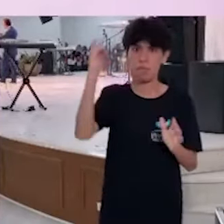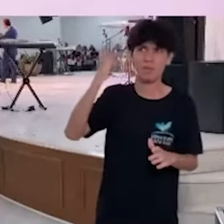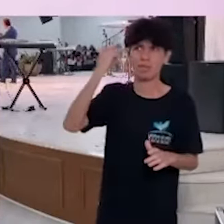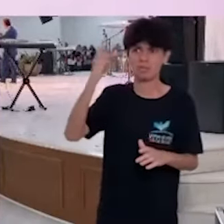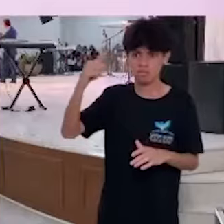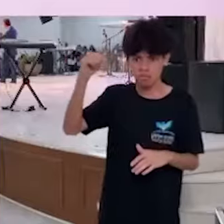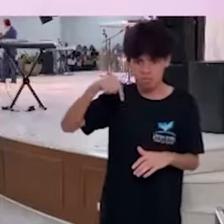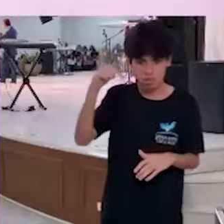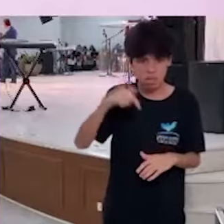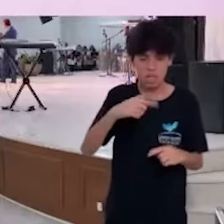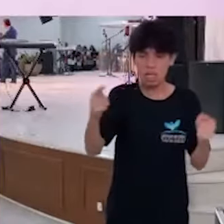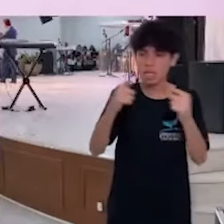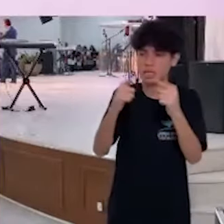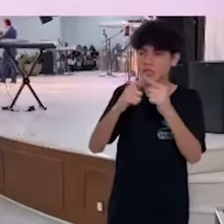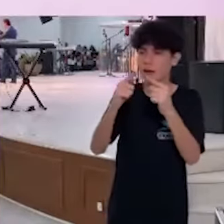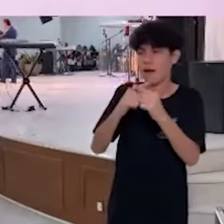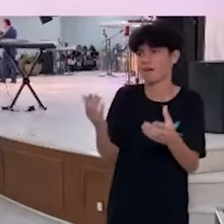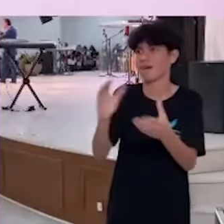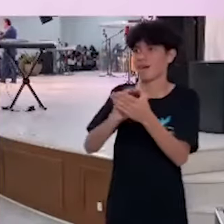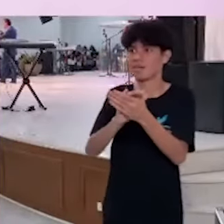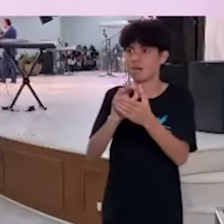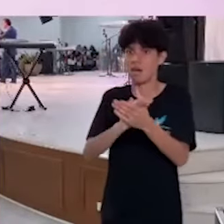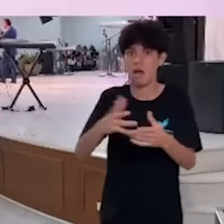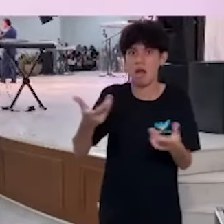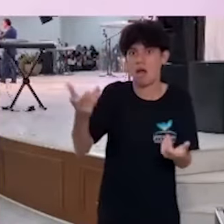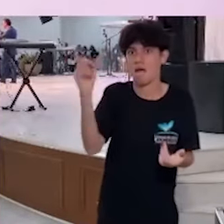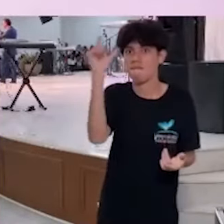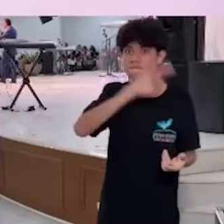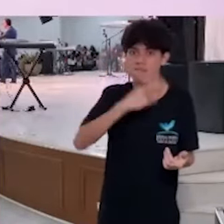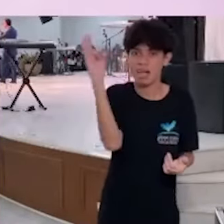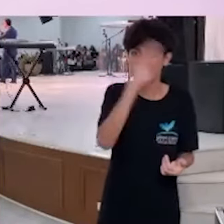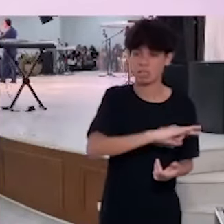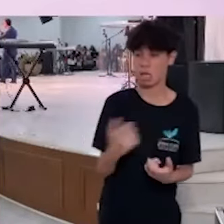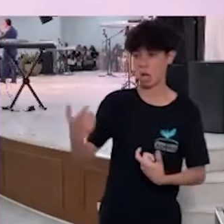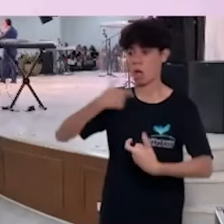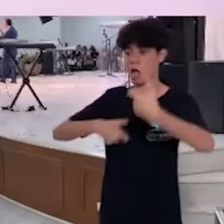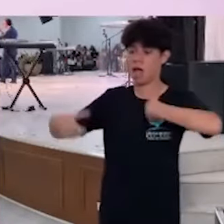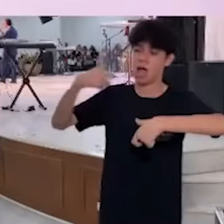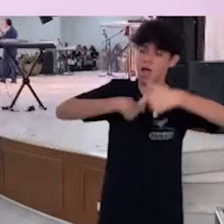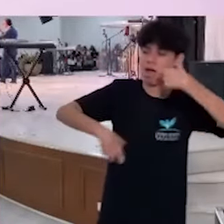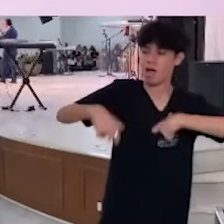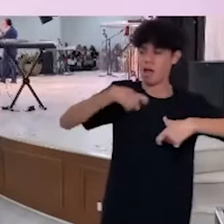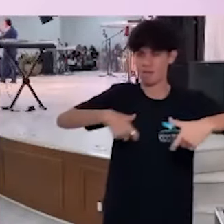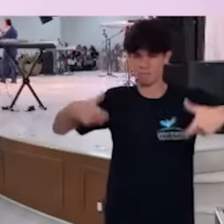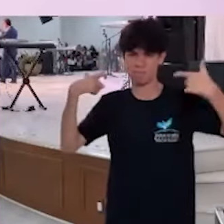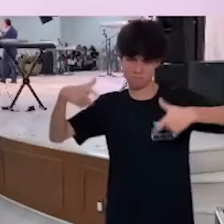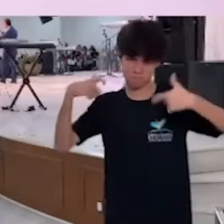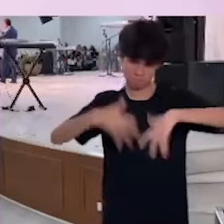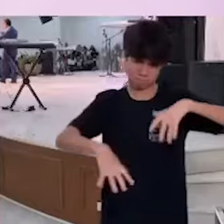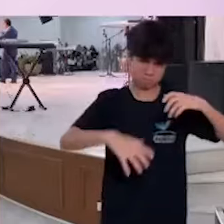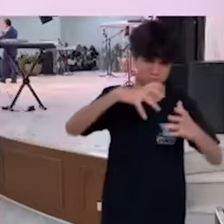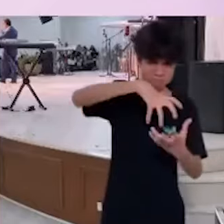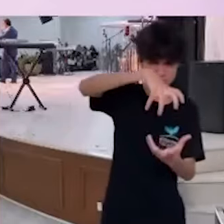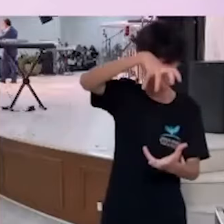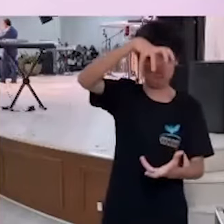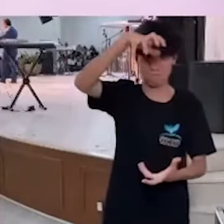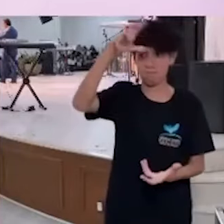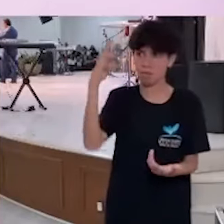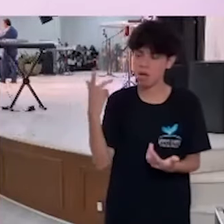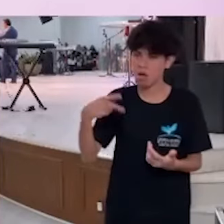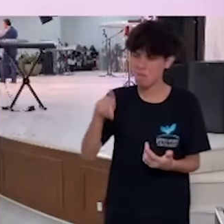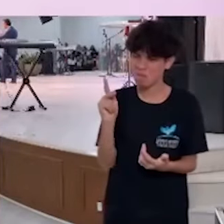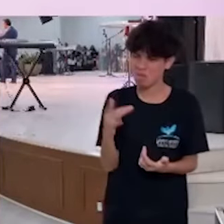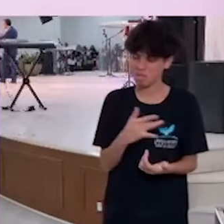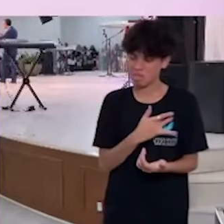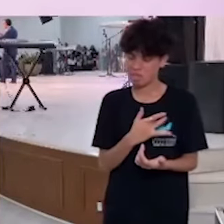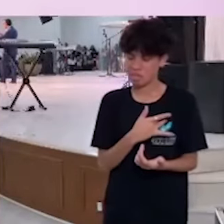los sostengan, los mantengan, y el ministerio solamente es un disfraz. Sí, pero el corazón de muchos es otro